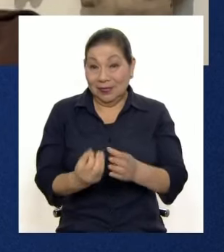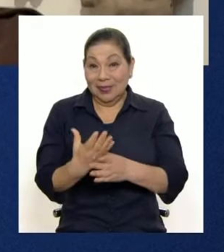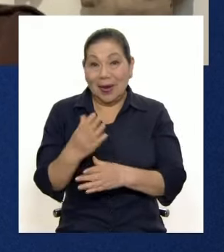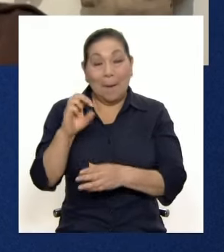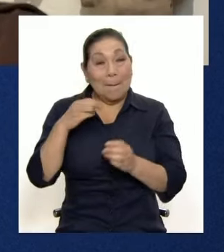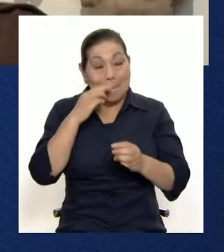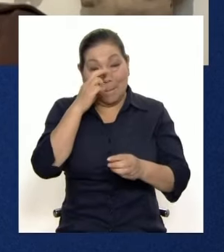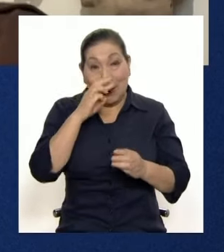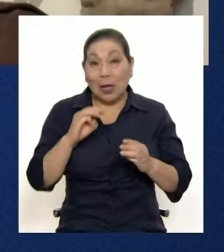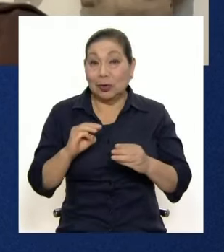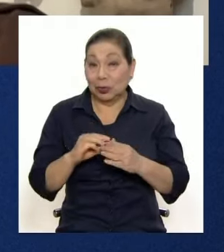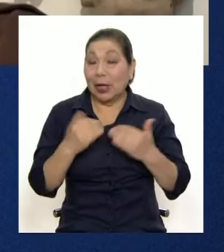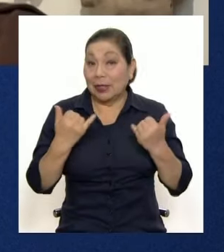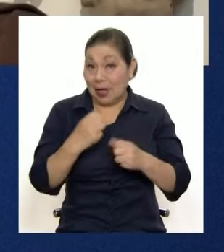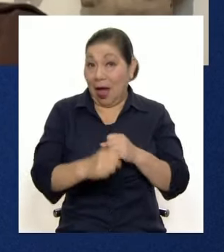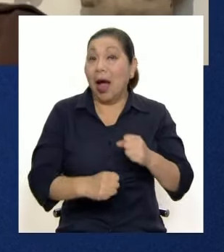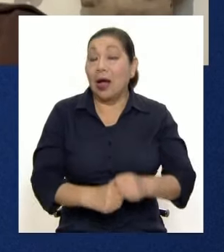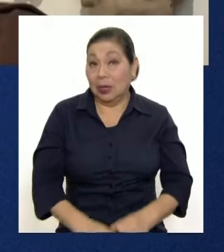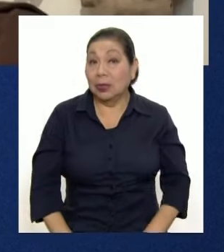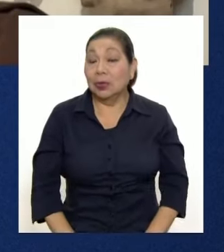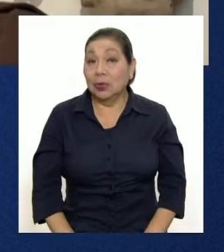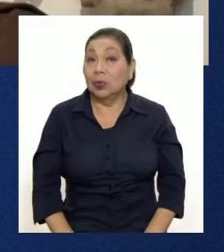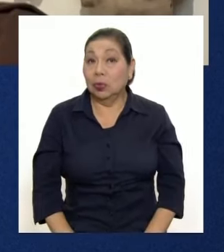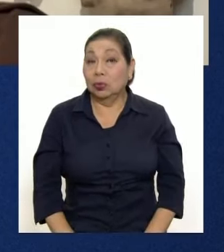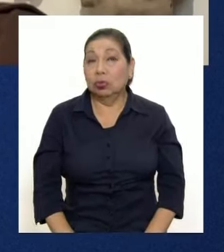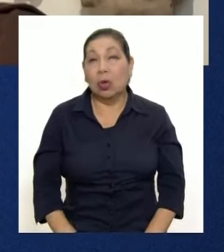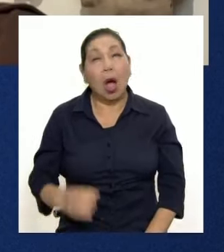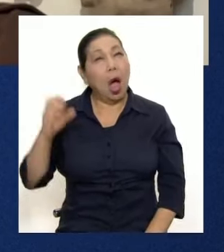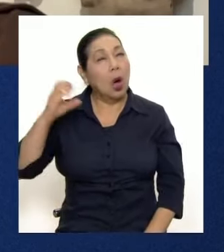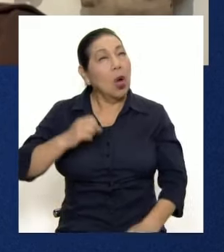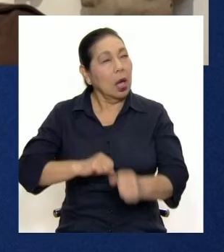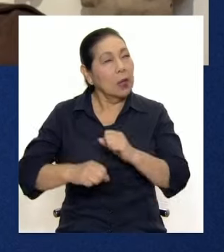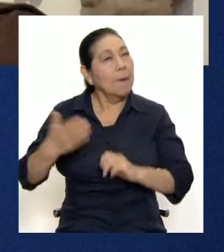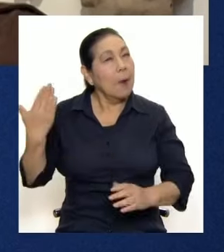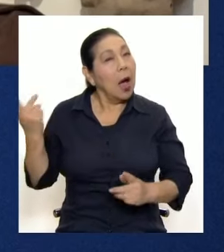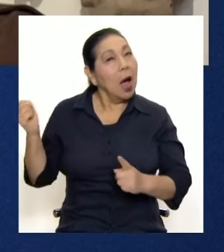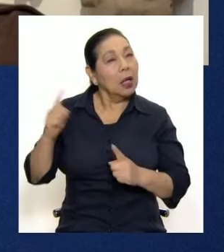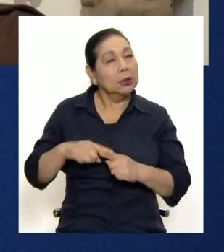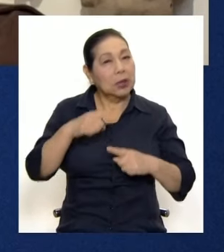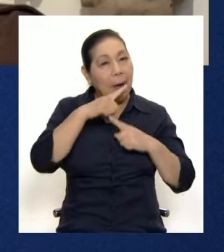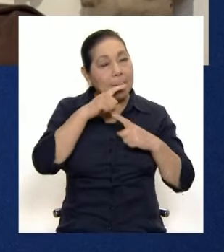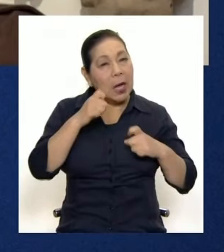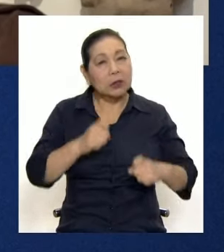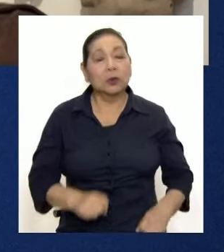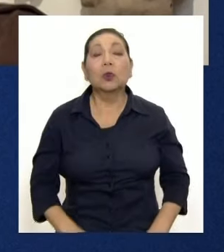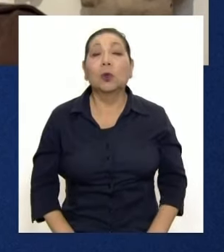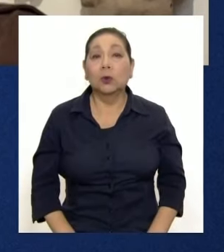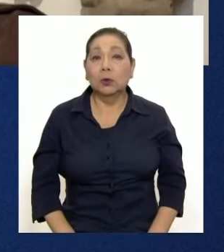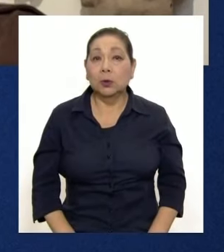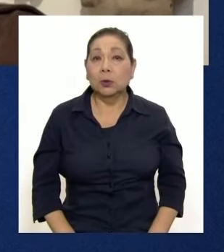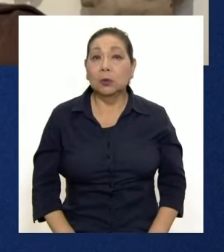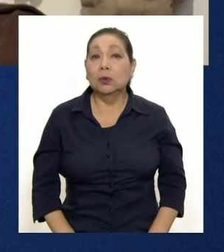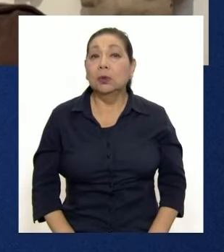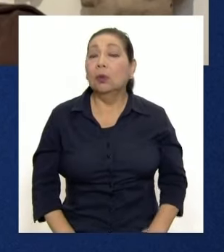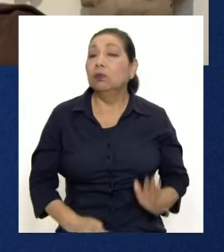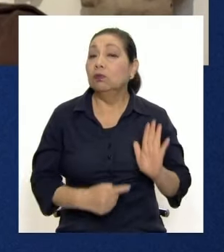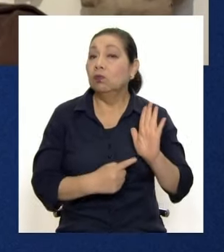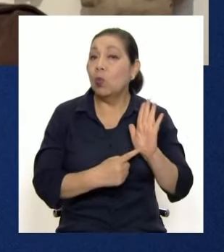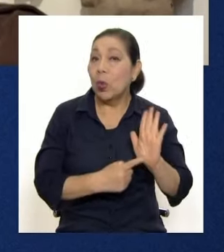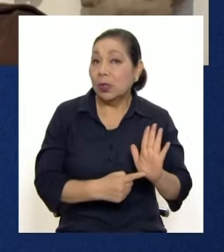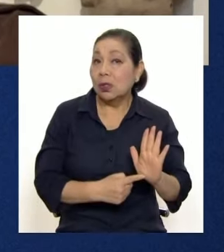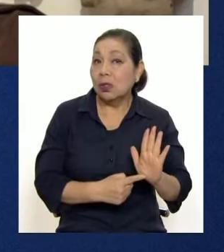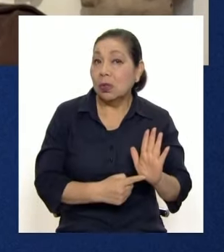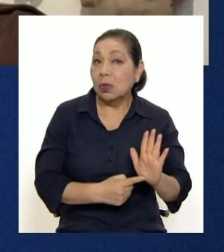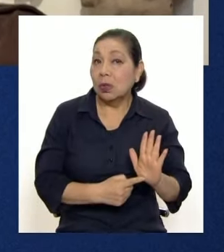machupichu este año en realidad desde agosto del año pasado hasta marzo de este año se expusieron